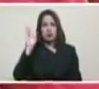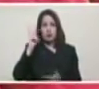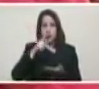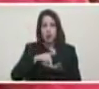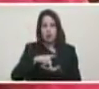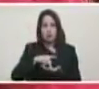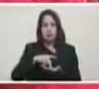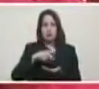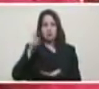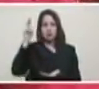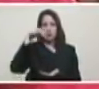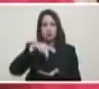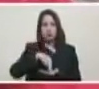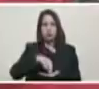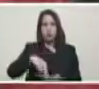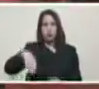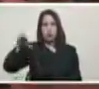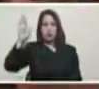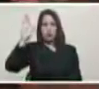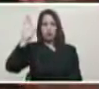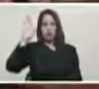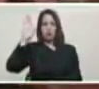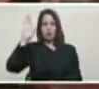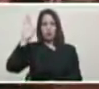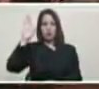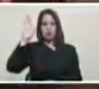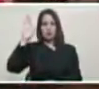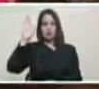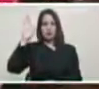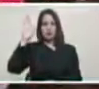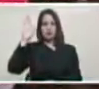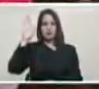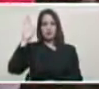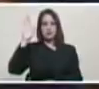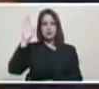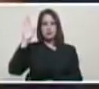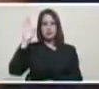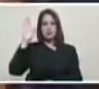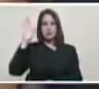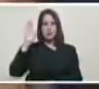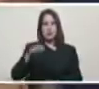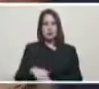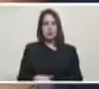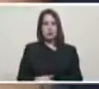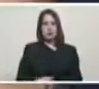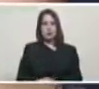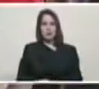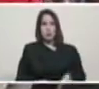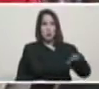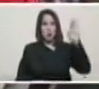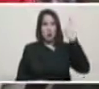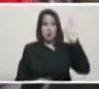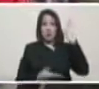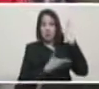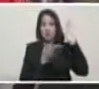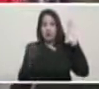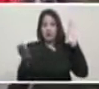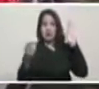de pie y levantar la mano izquierda Juramos ante usted presidente